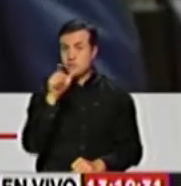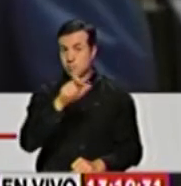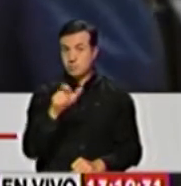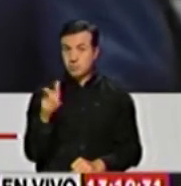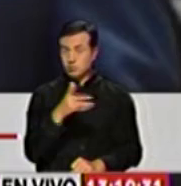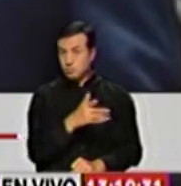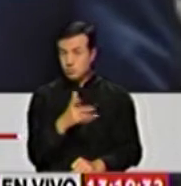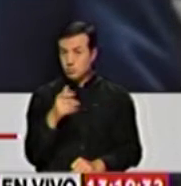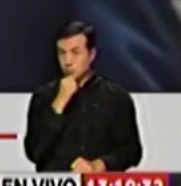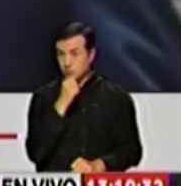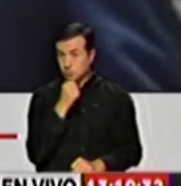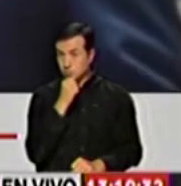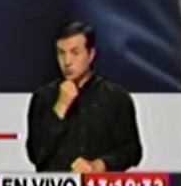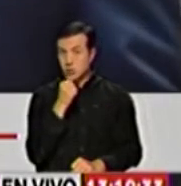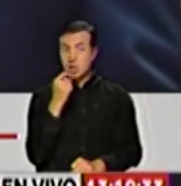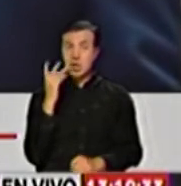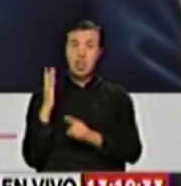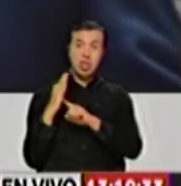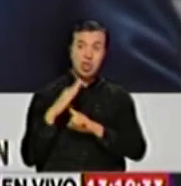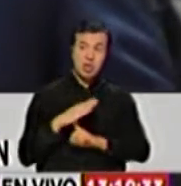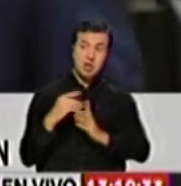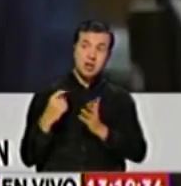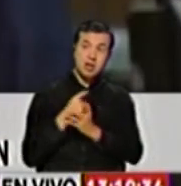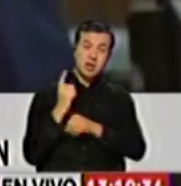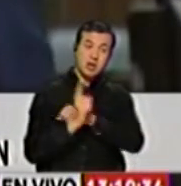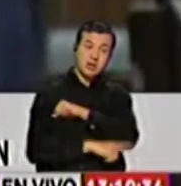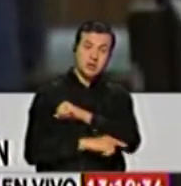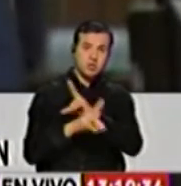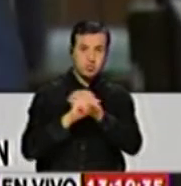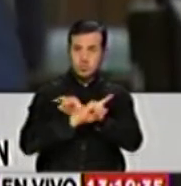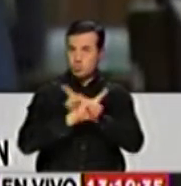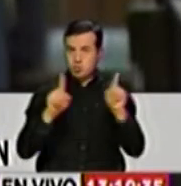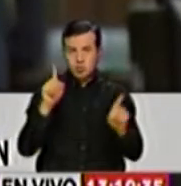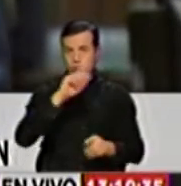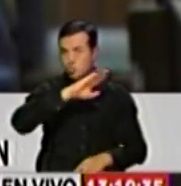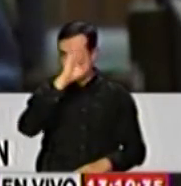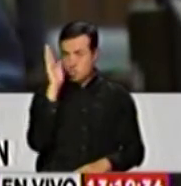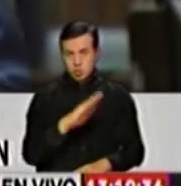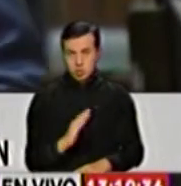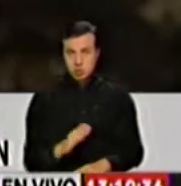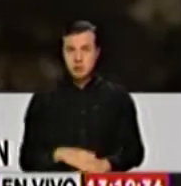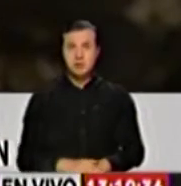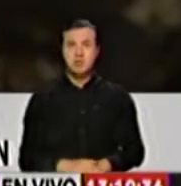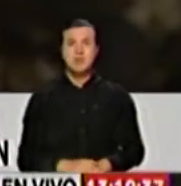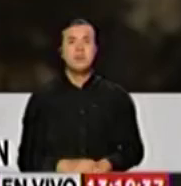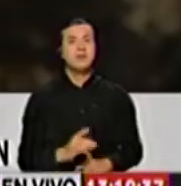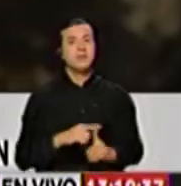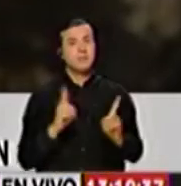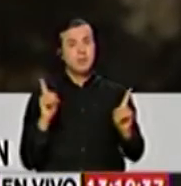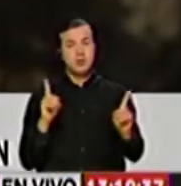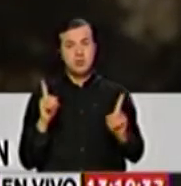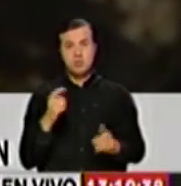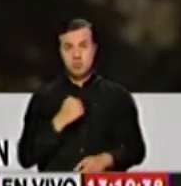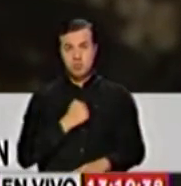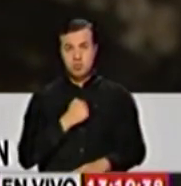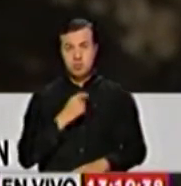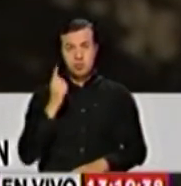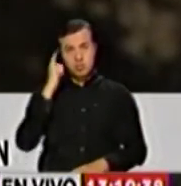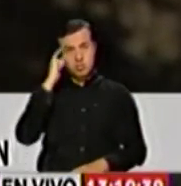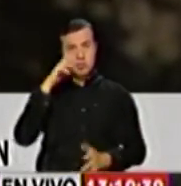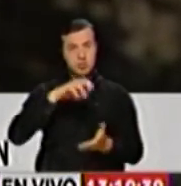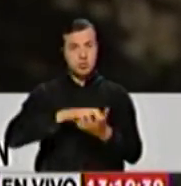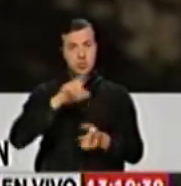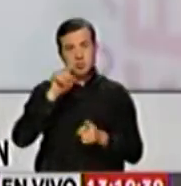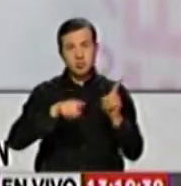comunicador sufrirá o tendrá una sanción económica en esta ley de comunicación. Sin embargo, dentro del propio bloque de gobierno